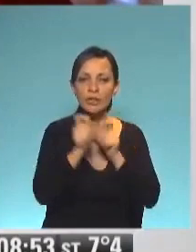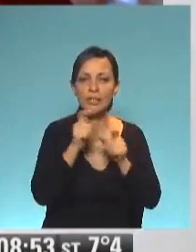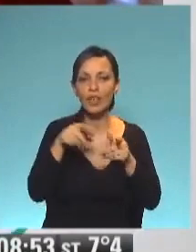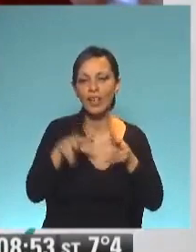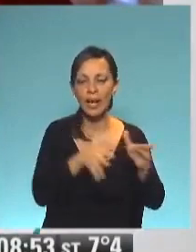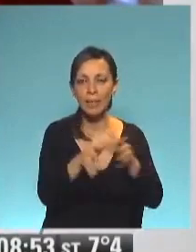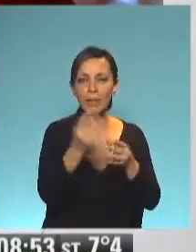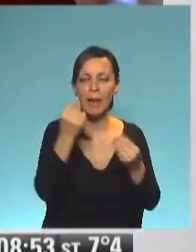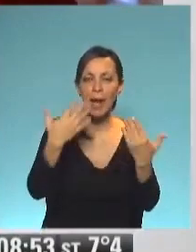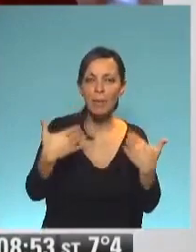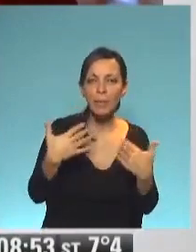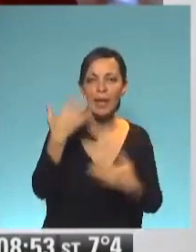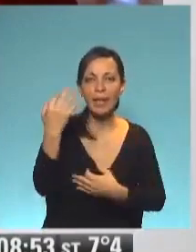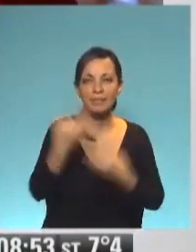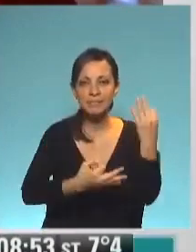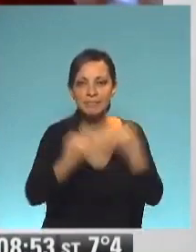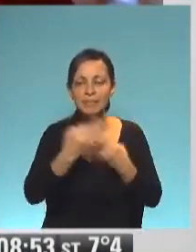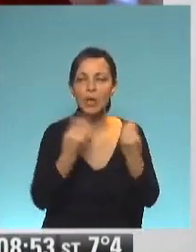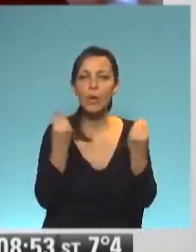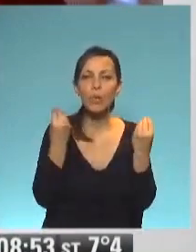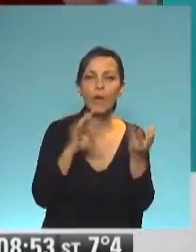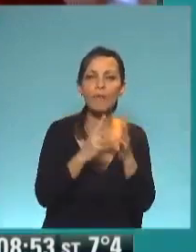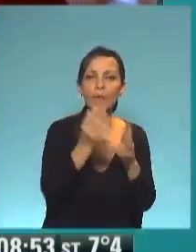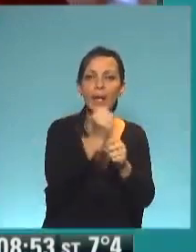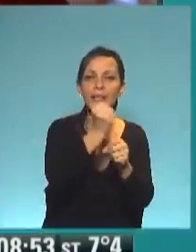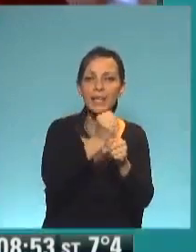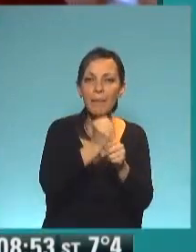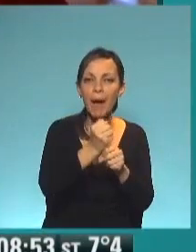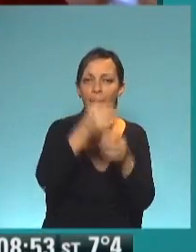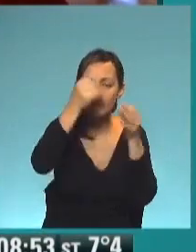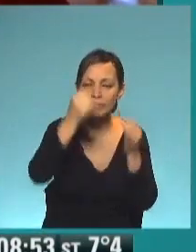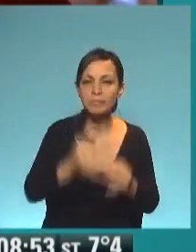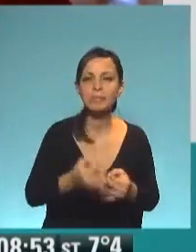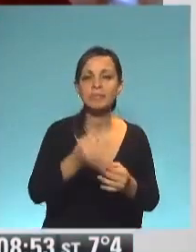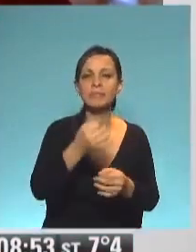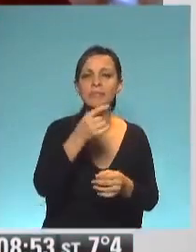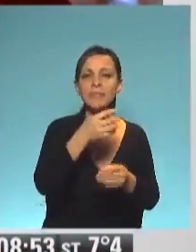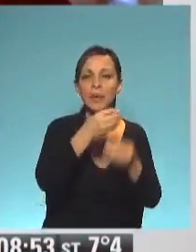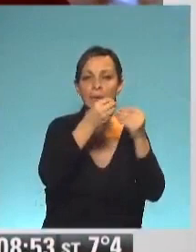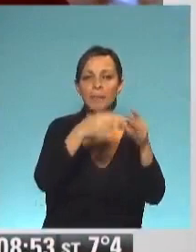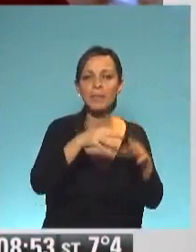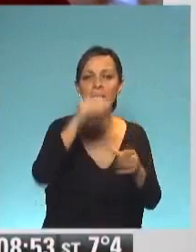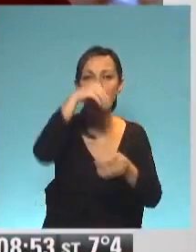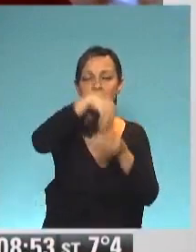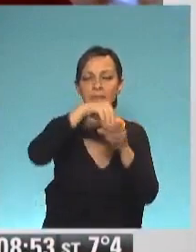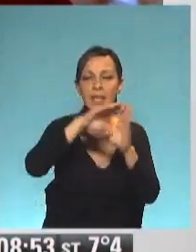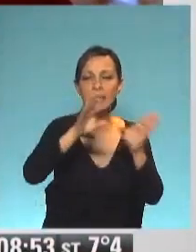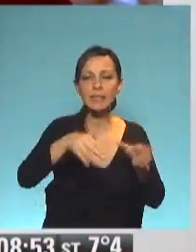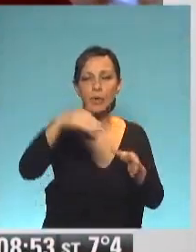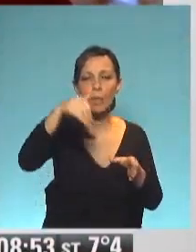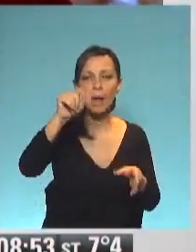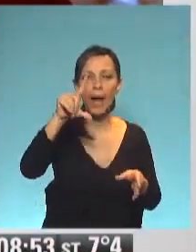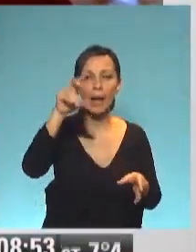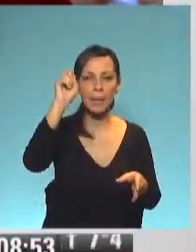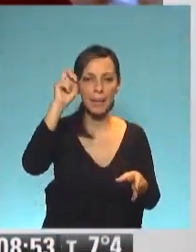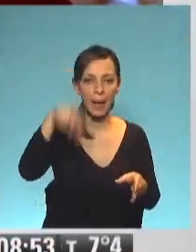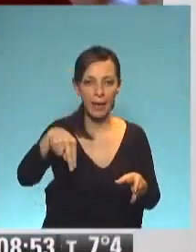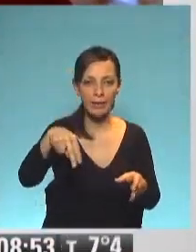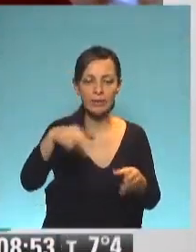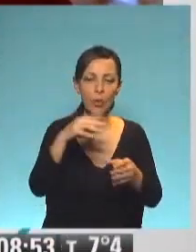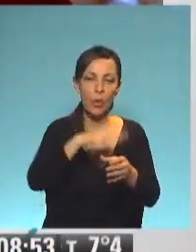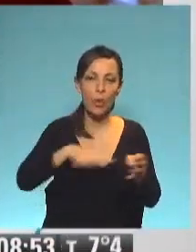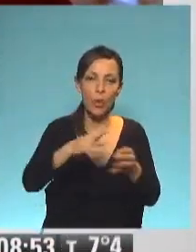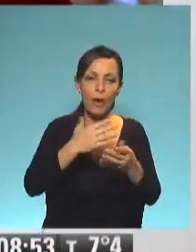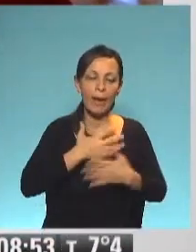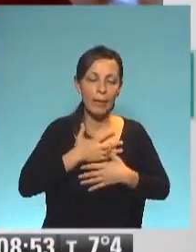poder analizar esencialmente cuáles son los trabajos que se realizan, ni más ni menos que desde el Malbrán, un instituto que queremos muchísimo.